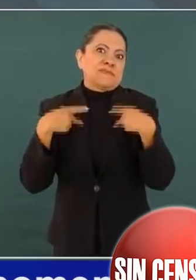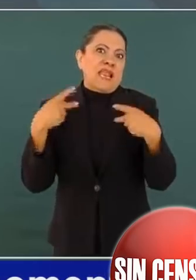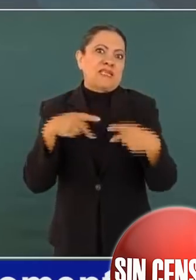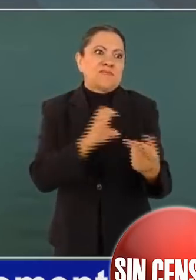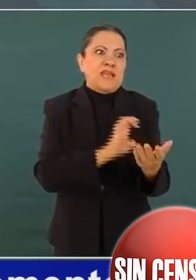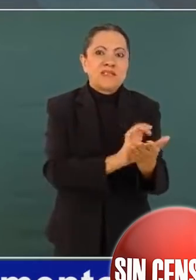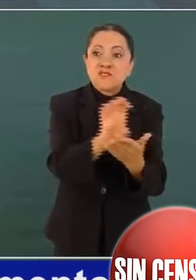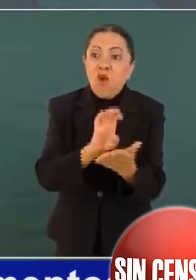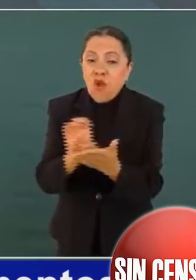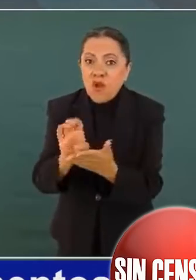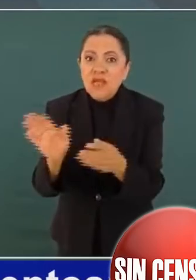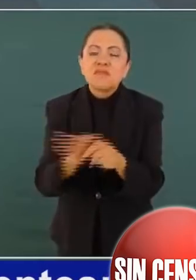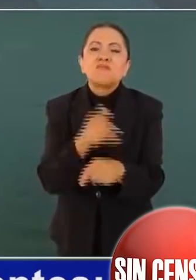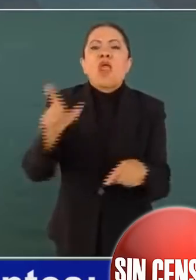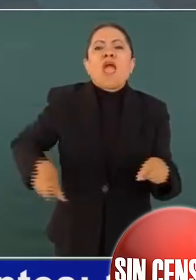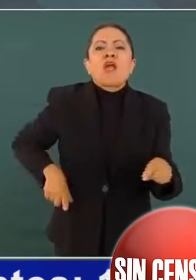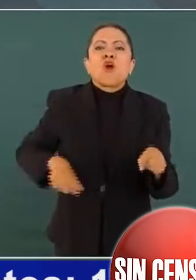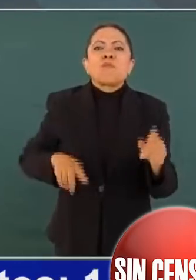estaba ensimismado,